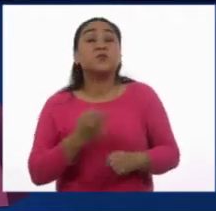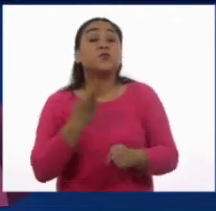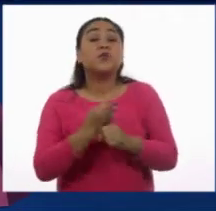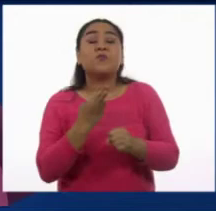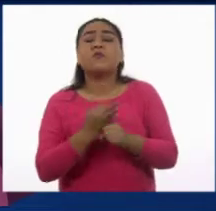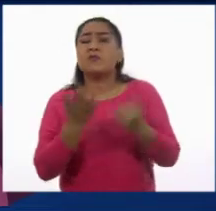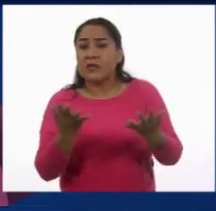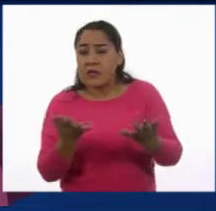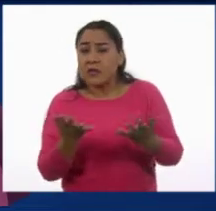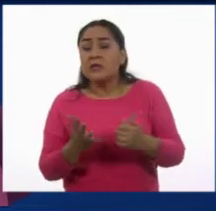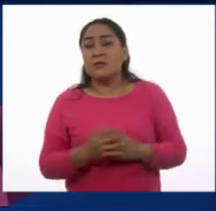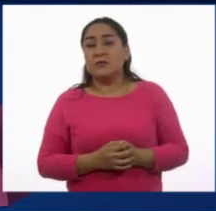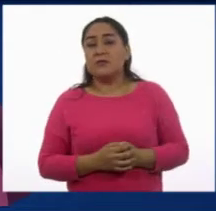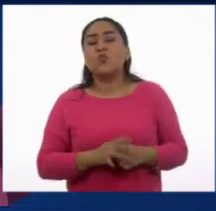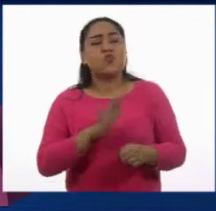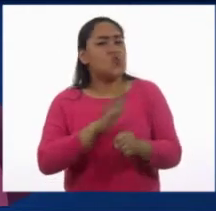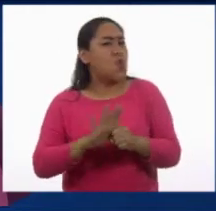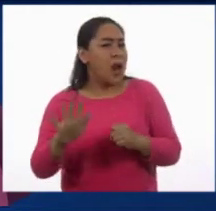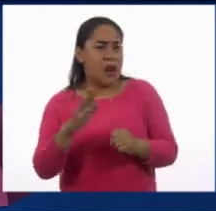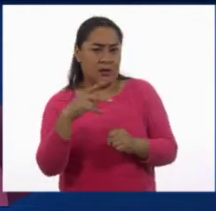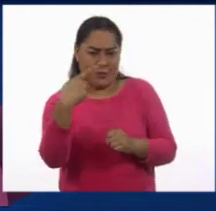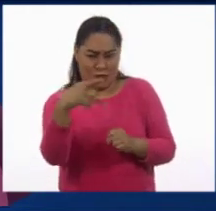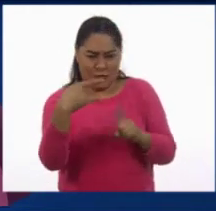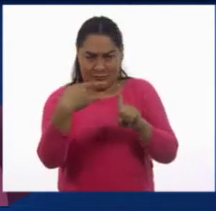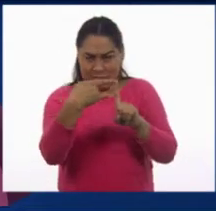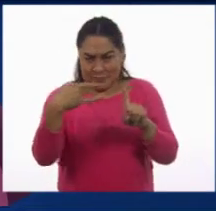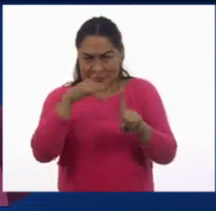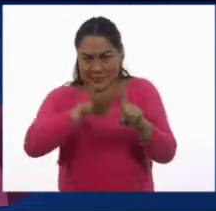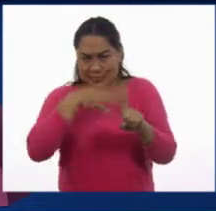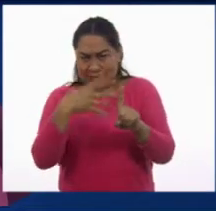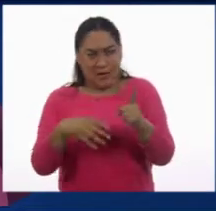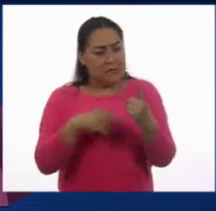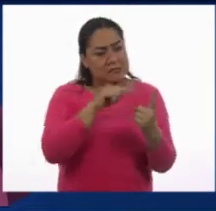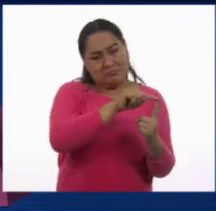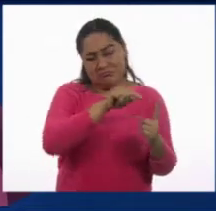ellos coloquen en uno de los dos tableros de los que ya tienen, ¿sí?,